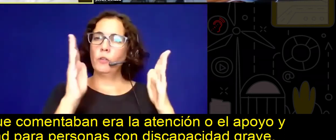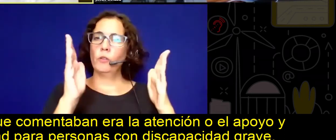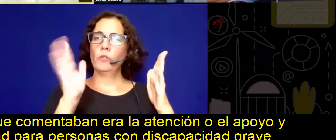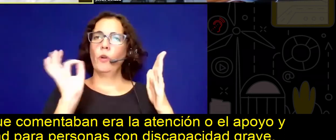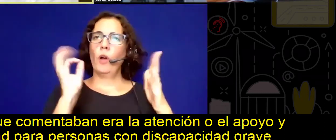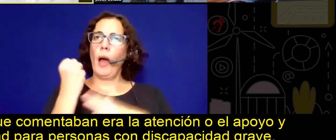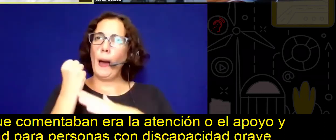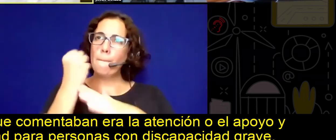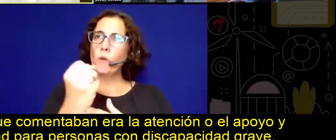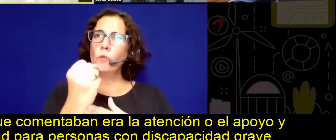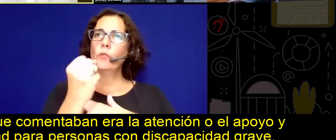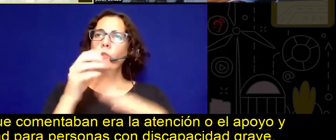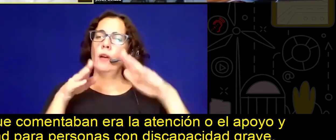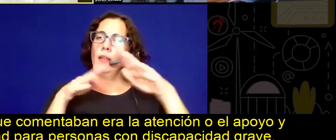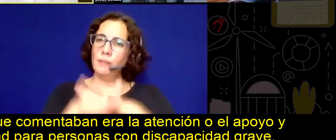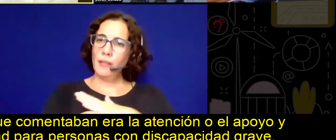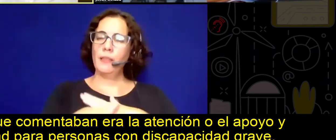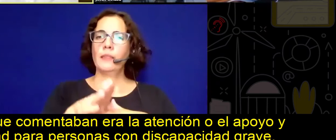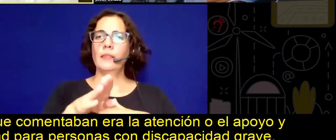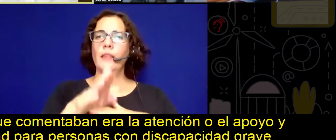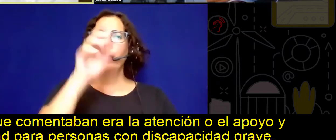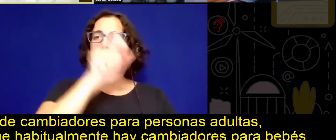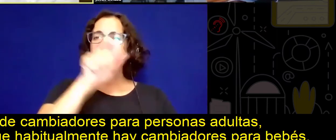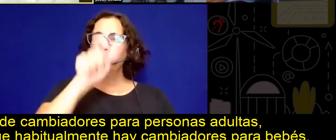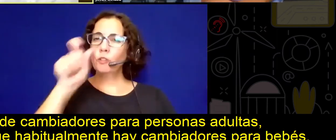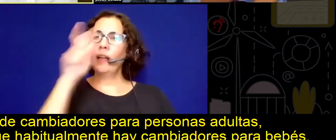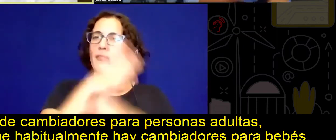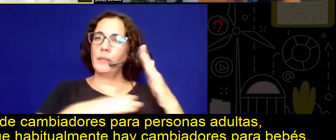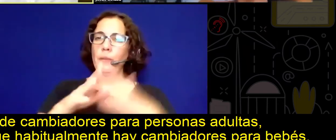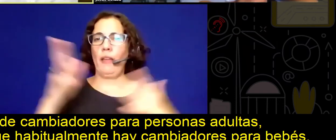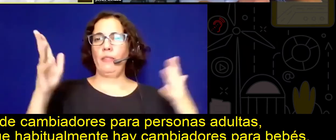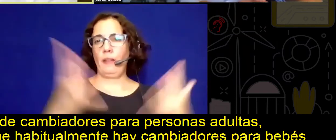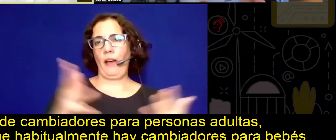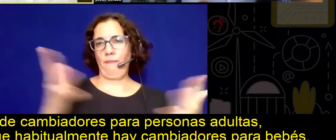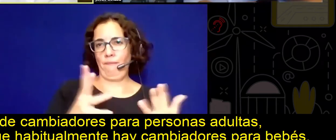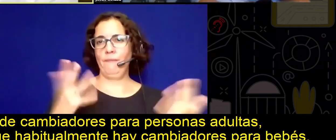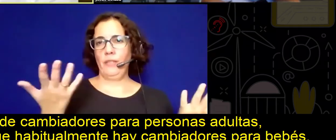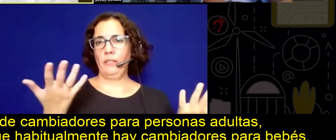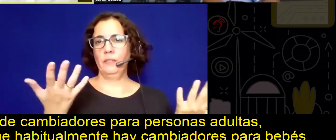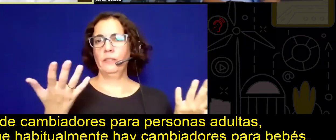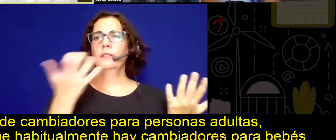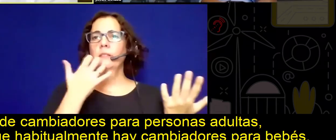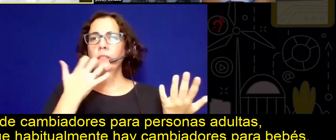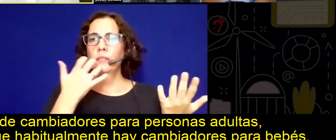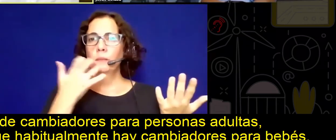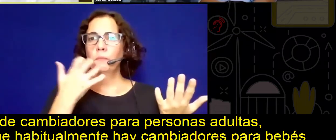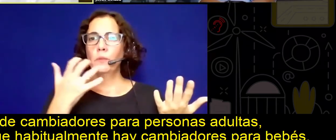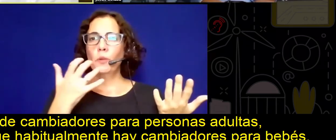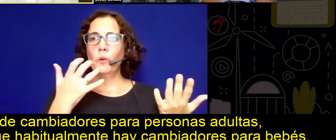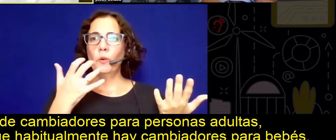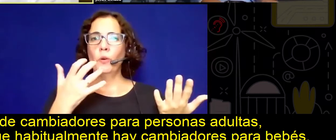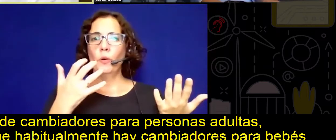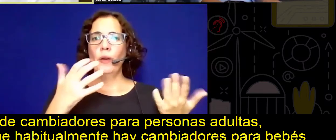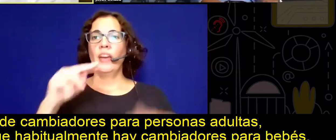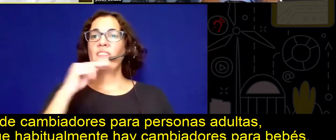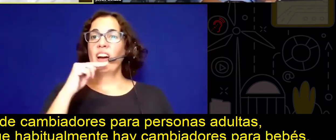accesibilidad para personas en discapacidad grave. Y hablaban de cambiadores para personas adultas, ¿no? Los cuartos de baño,